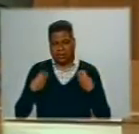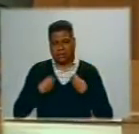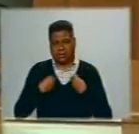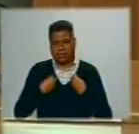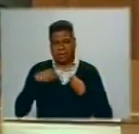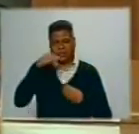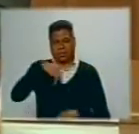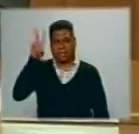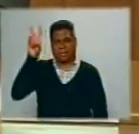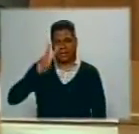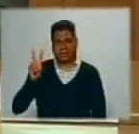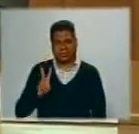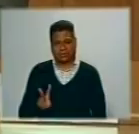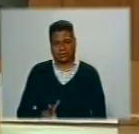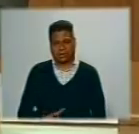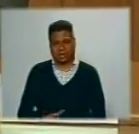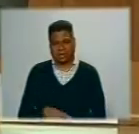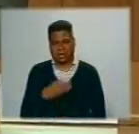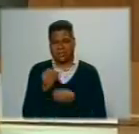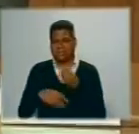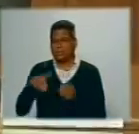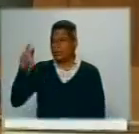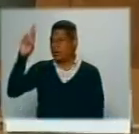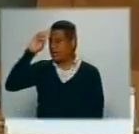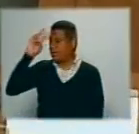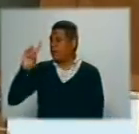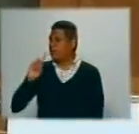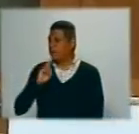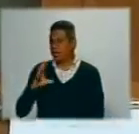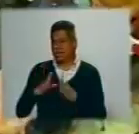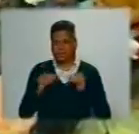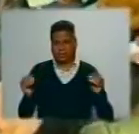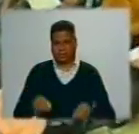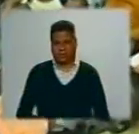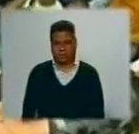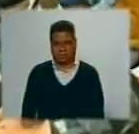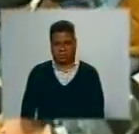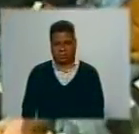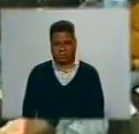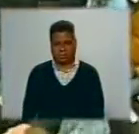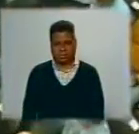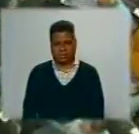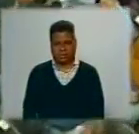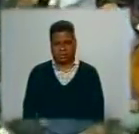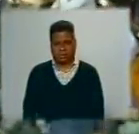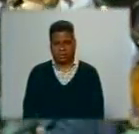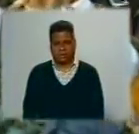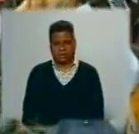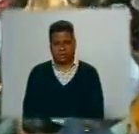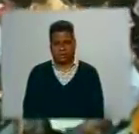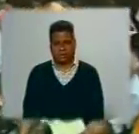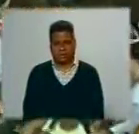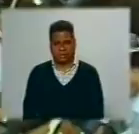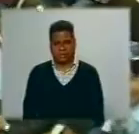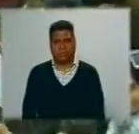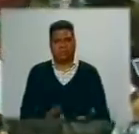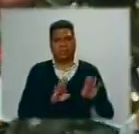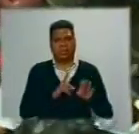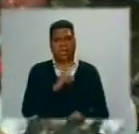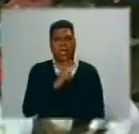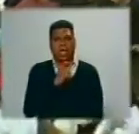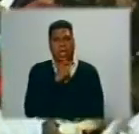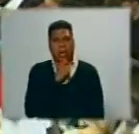Venezuela, suscrito en República Dominicana. Es todo, presidenta. Voy a dar la palabra al